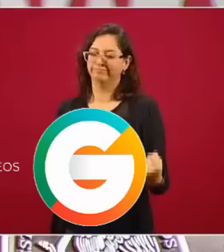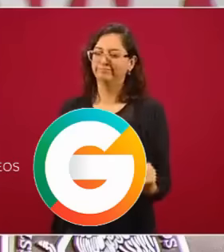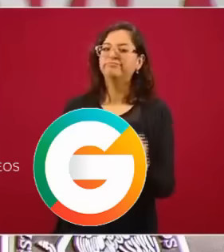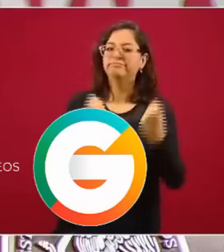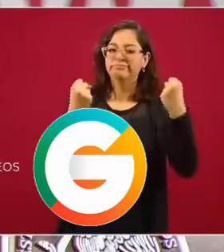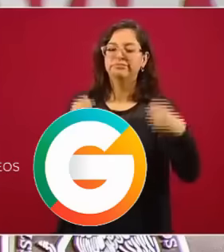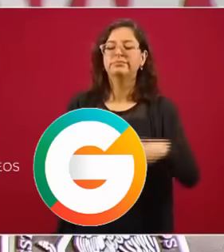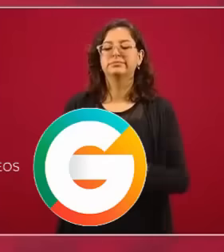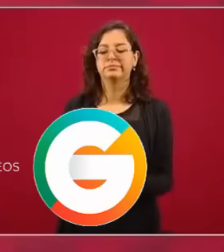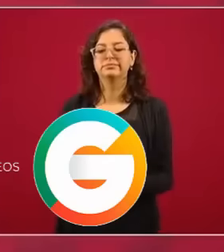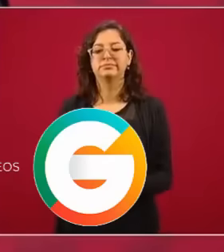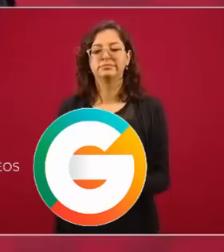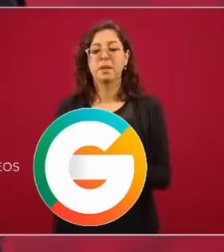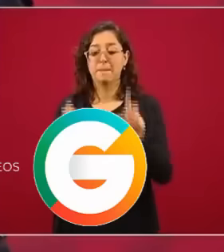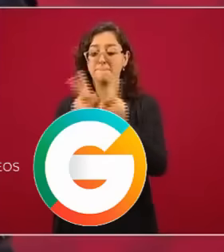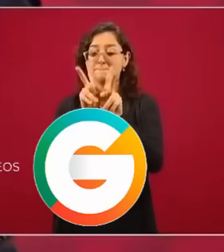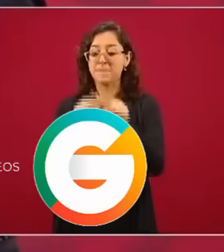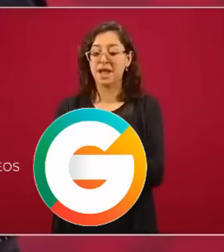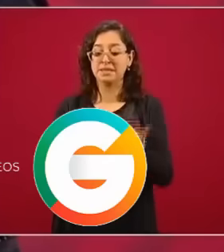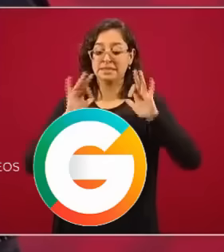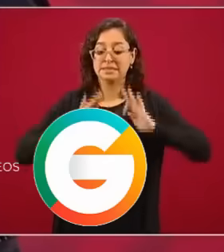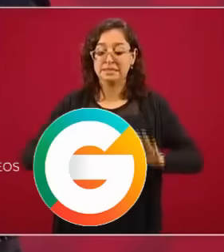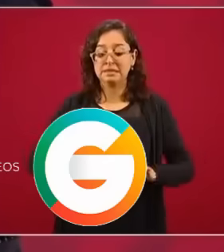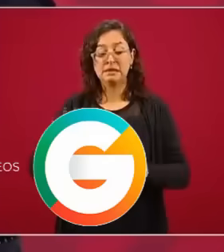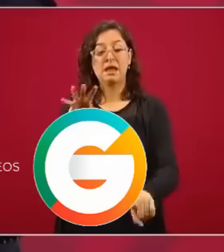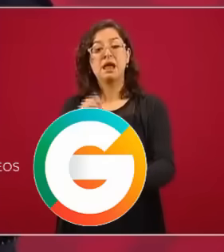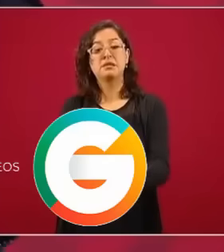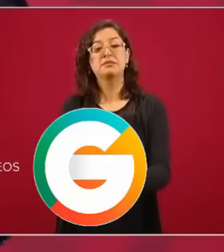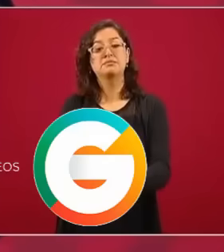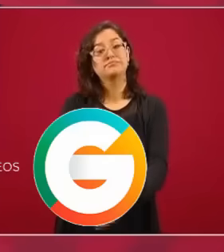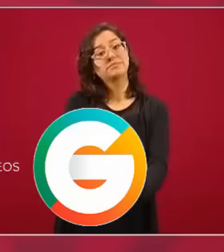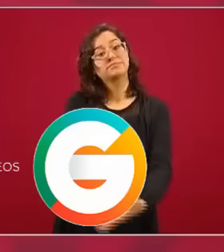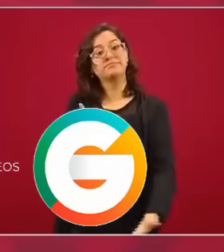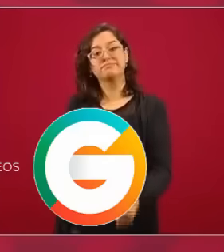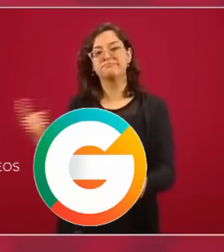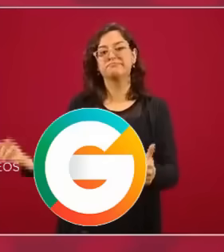La paz, la tranquilidad son frutos de la justicia.